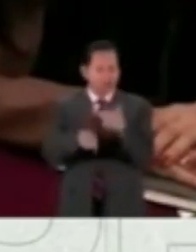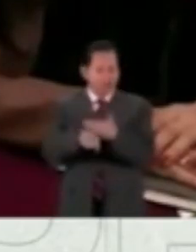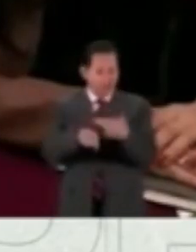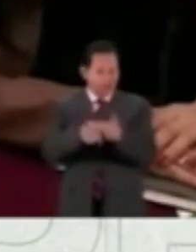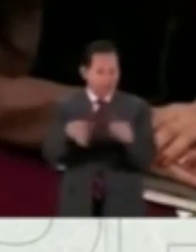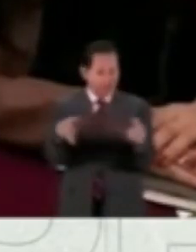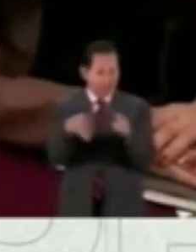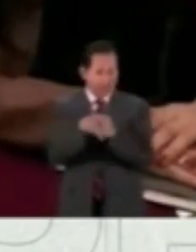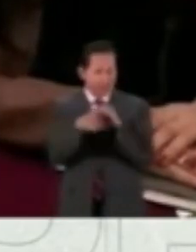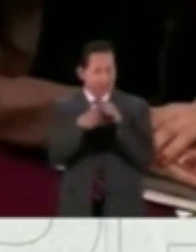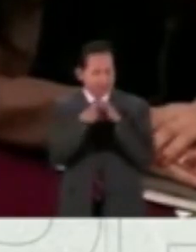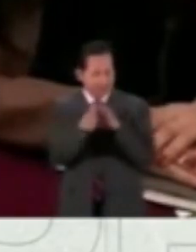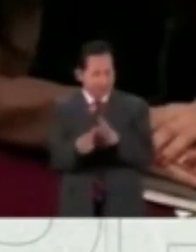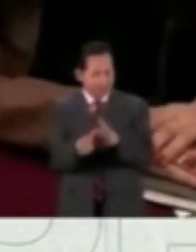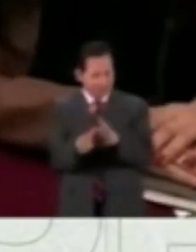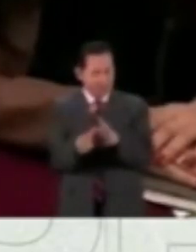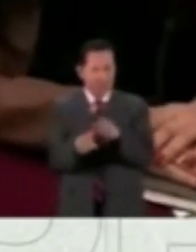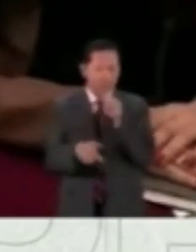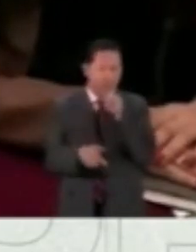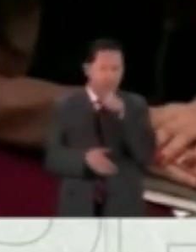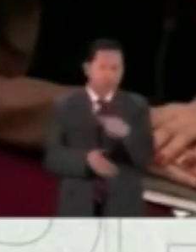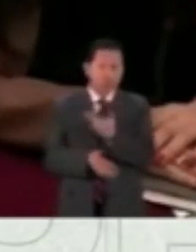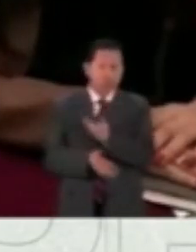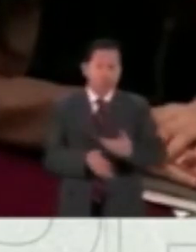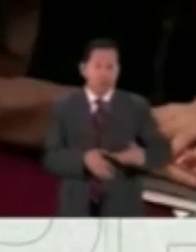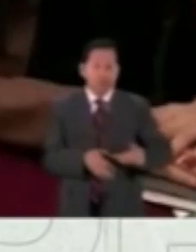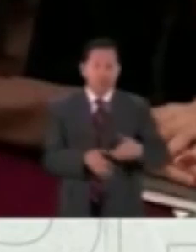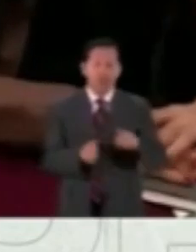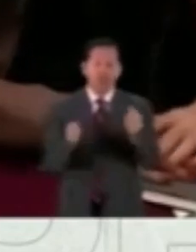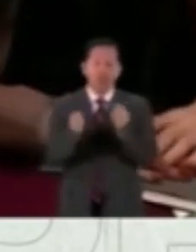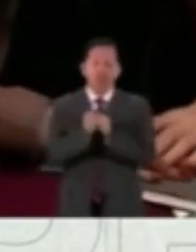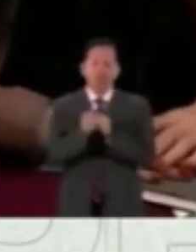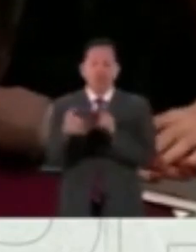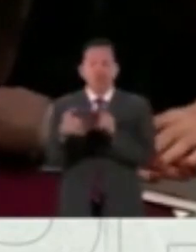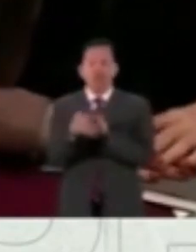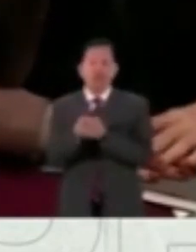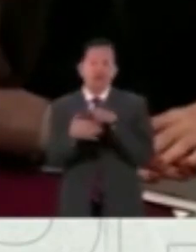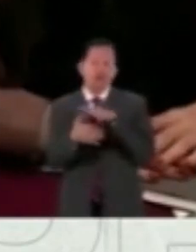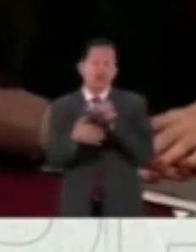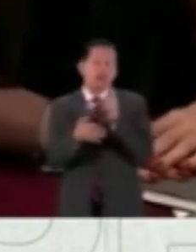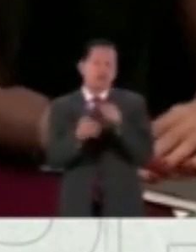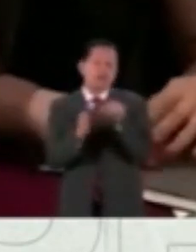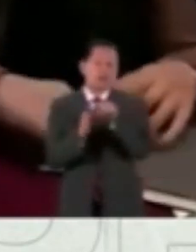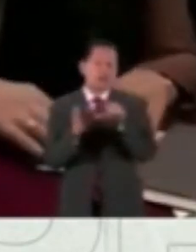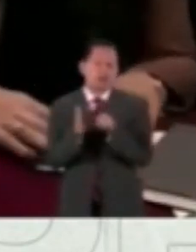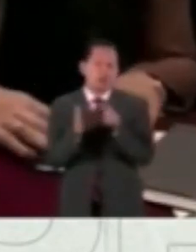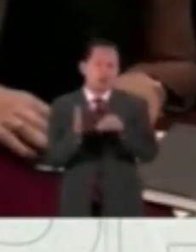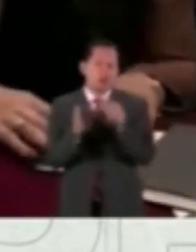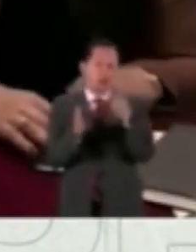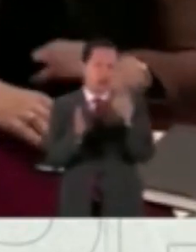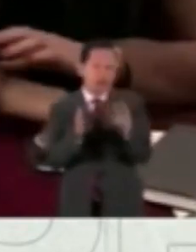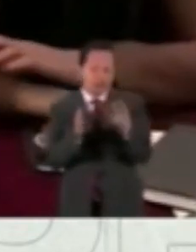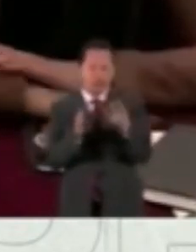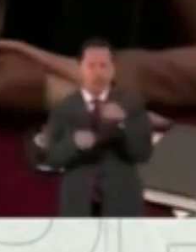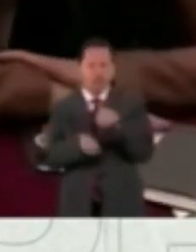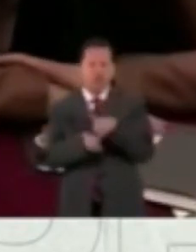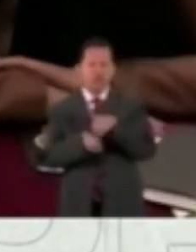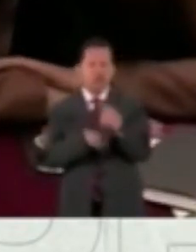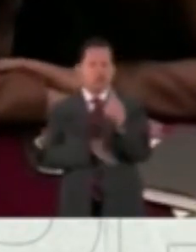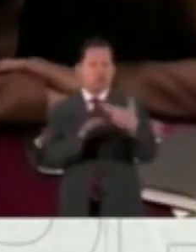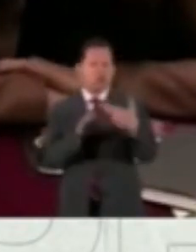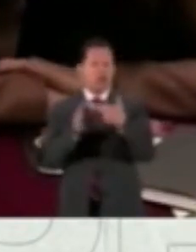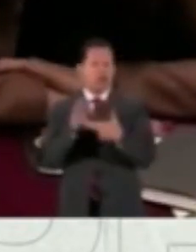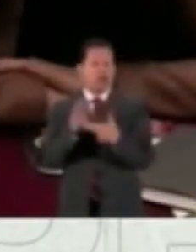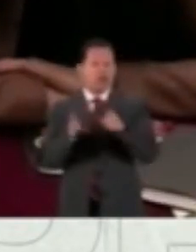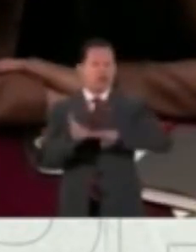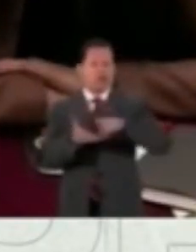constitucionales. Esta presidencia, con fundamento en lo que dispone el artículo 93, numeral 1 del